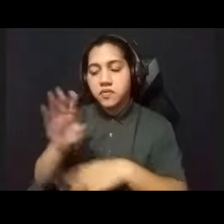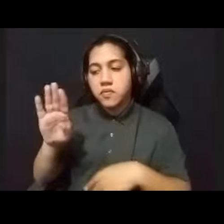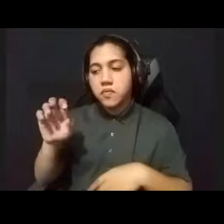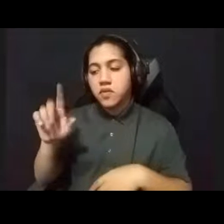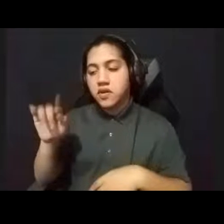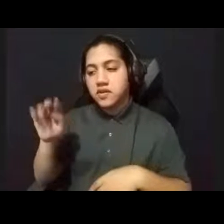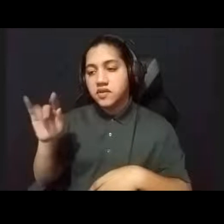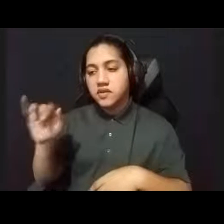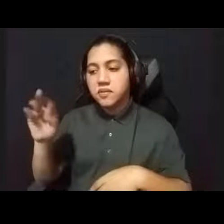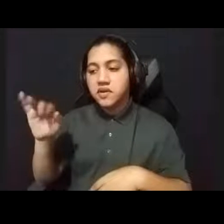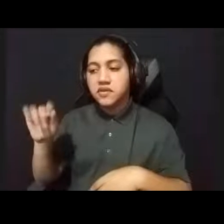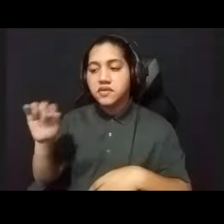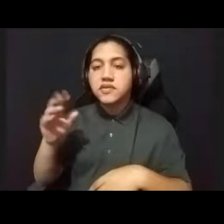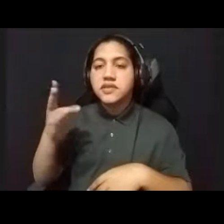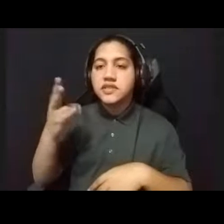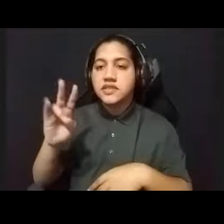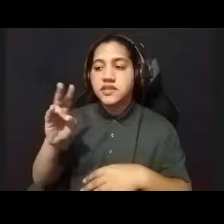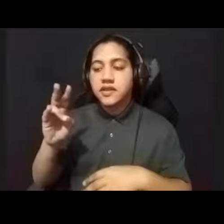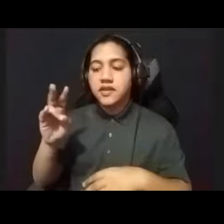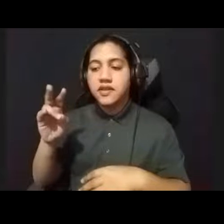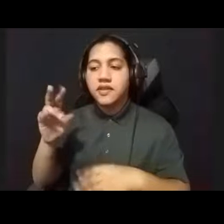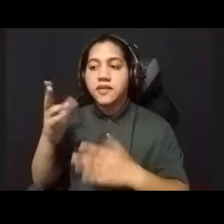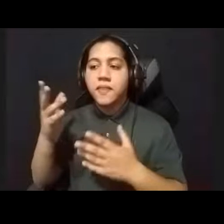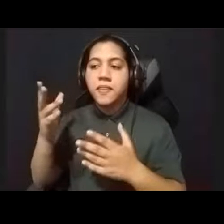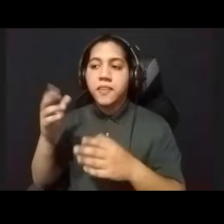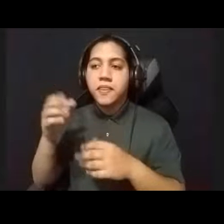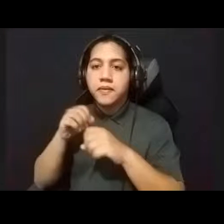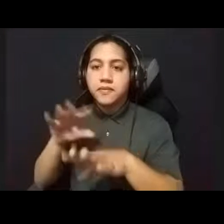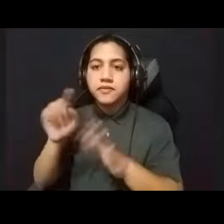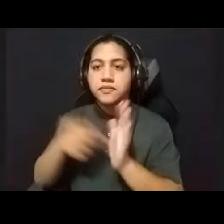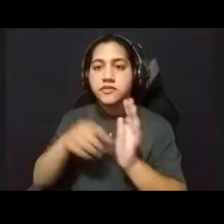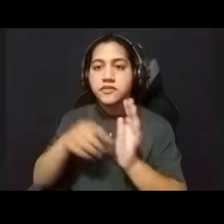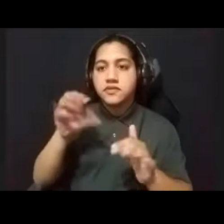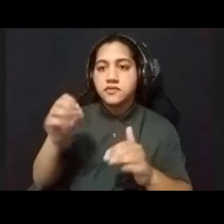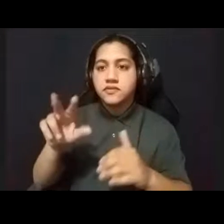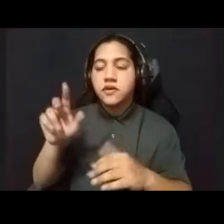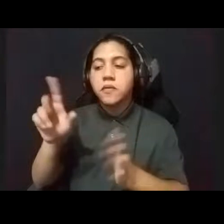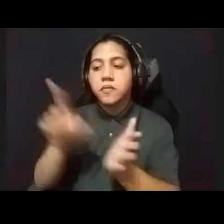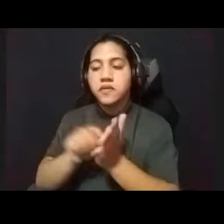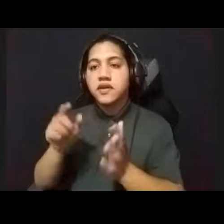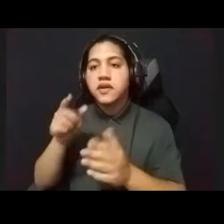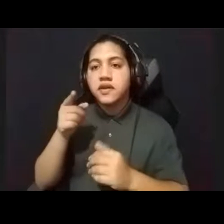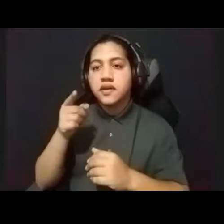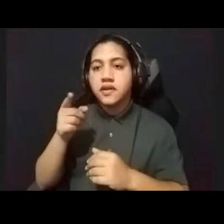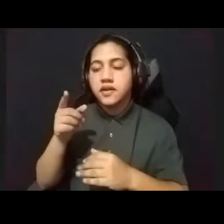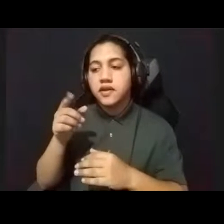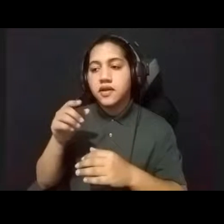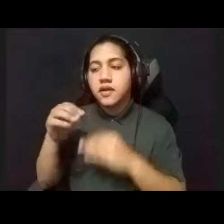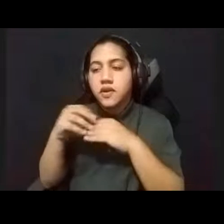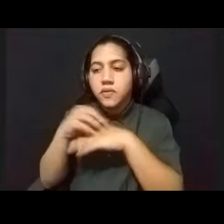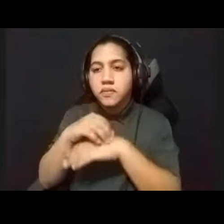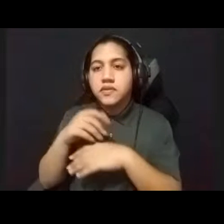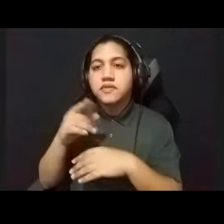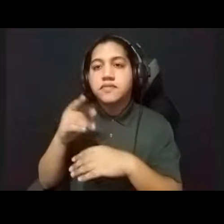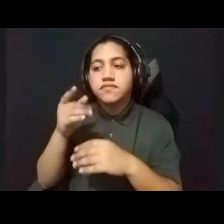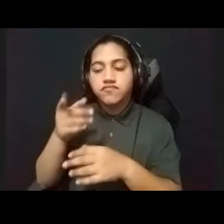marzo de 1903, publican La Hormiguita, que es la versión que yo les conté hace un momento sobre